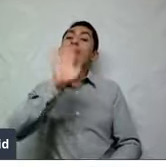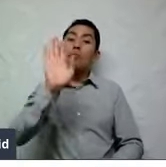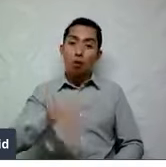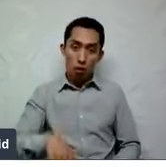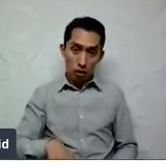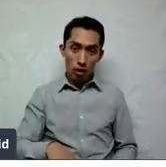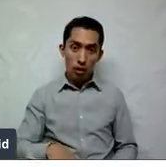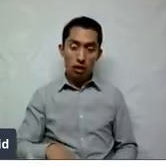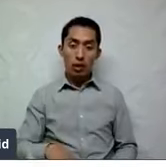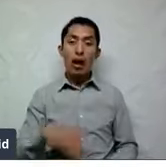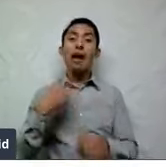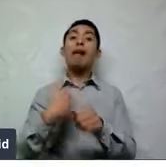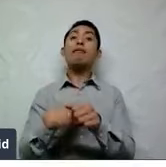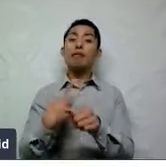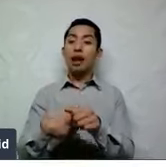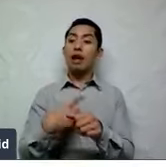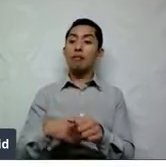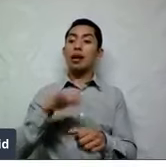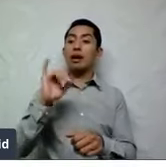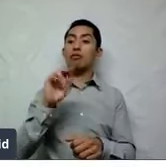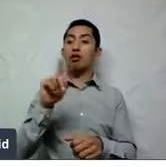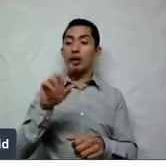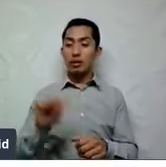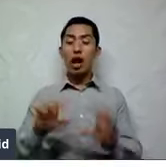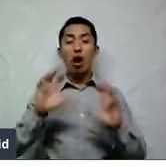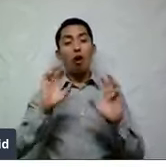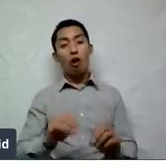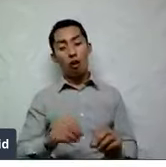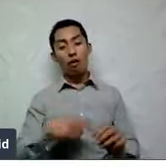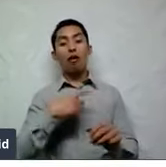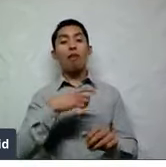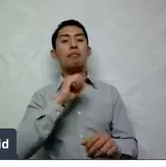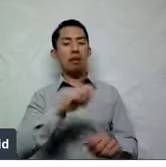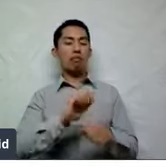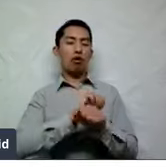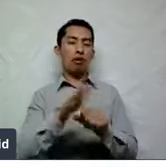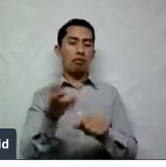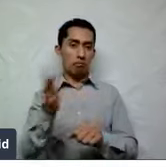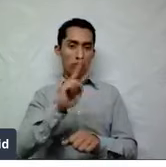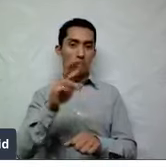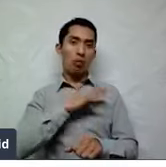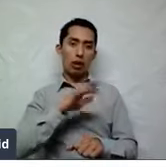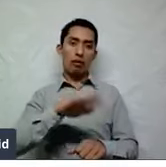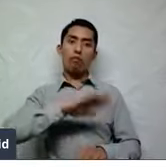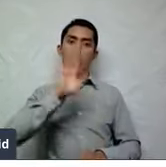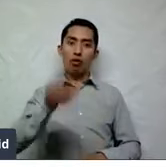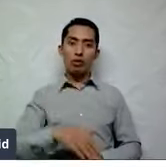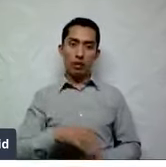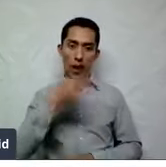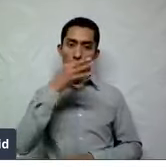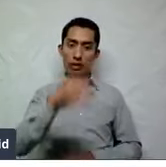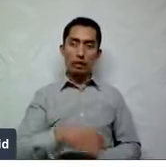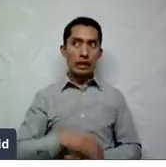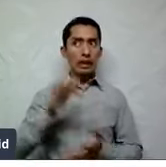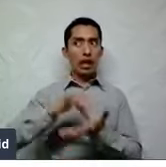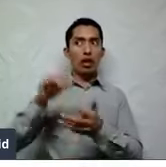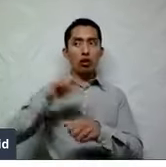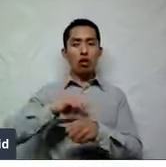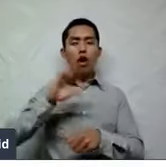de influenza o podemos morir ahorita con este virus coronavirus. Gracias, doctor. Si ya